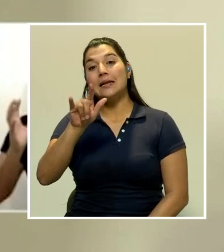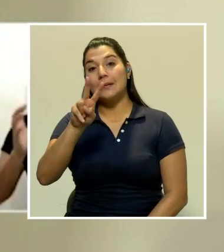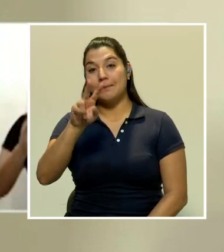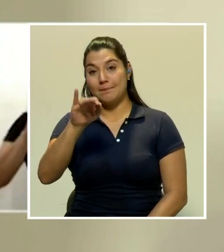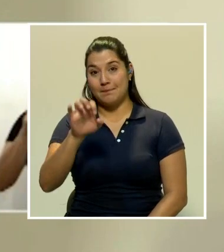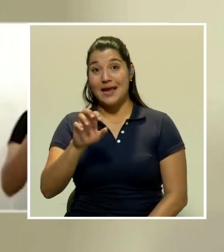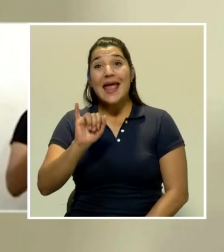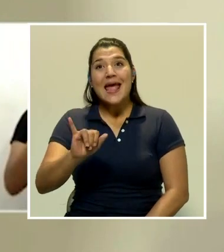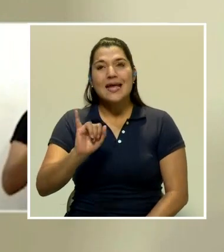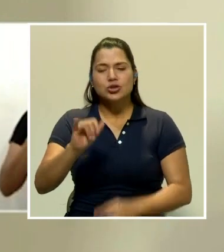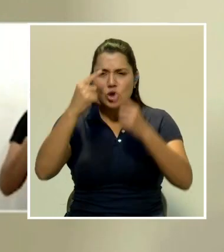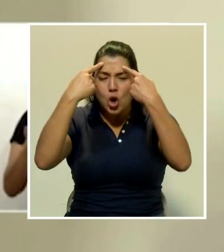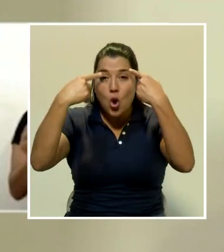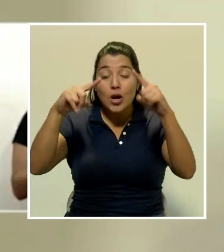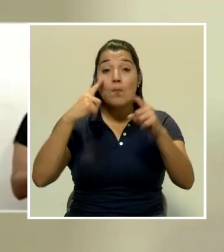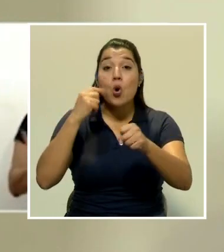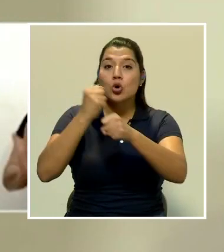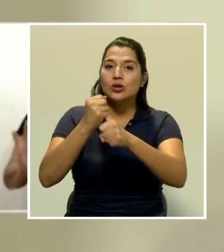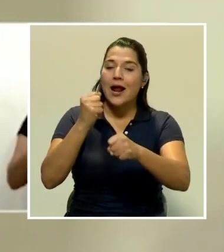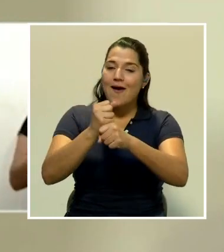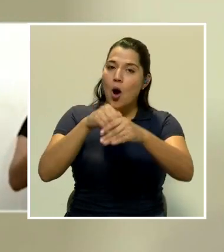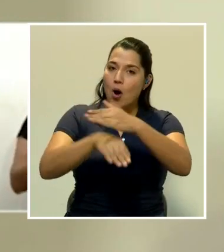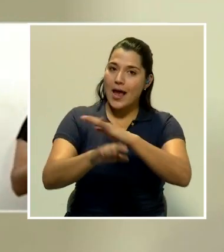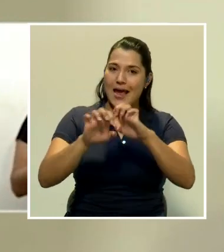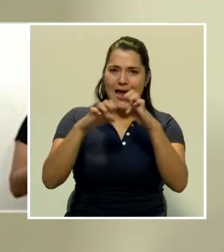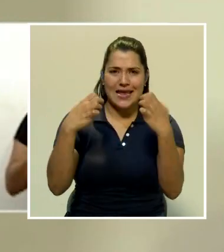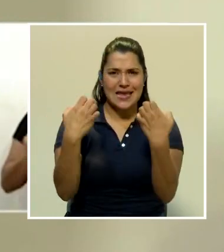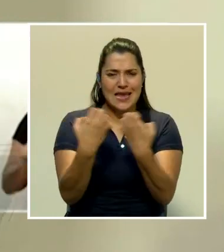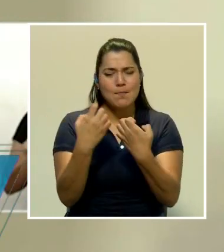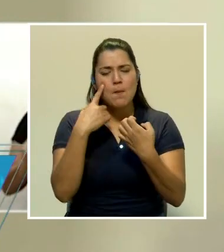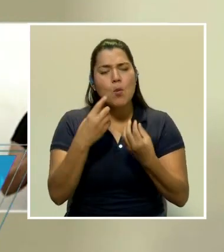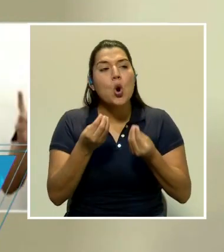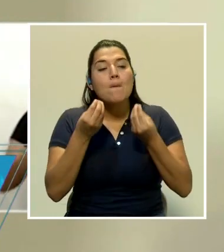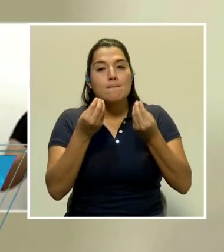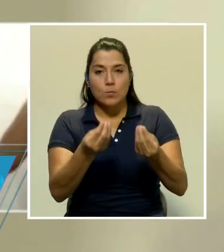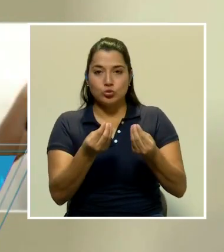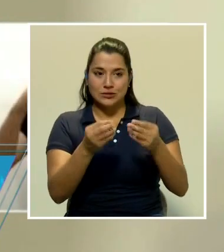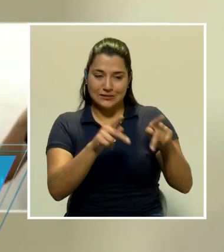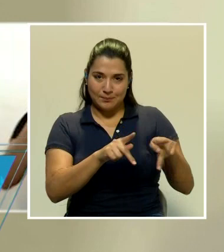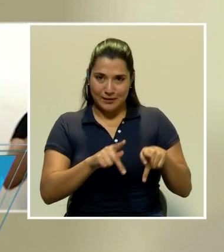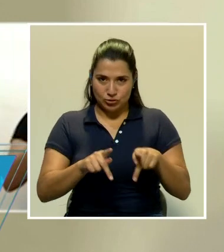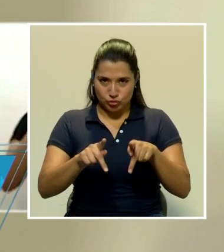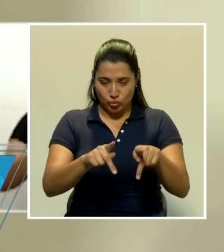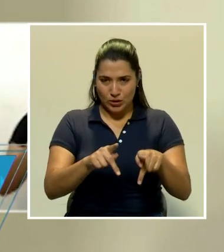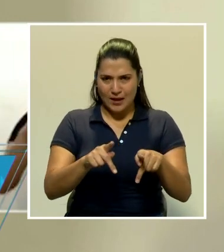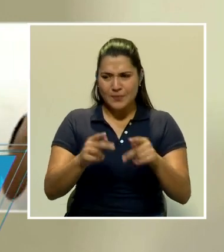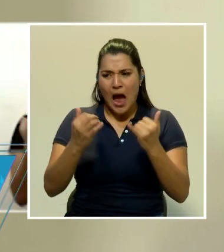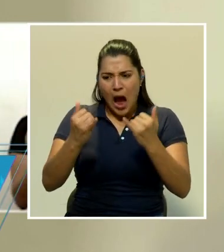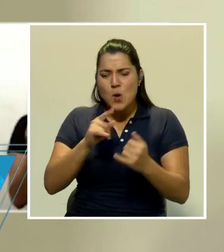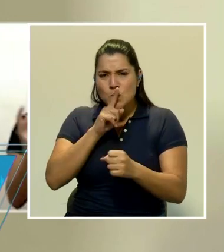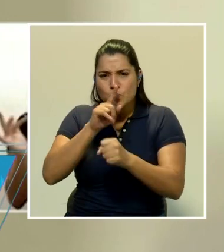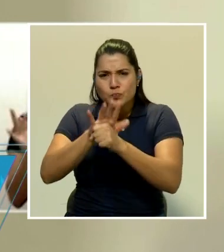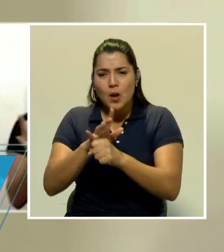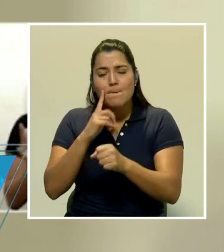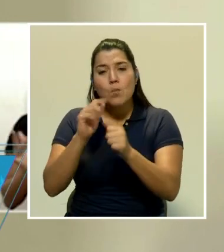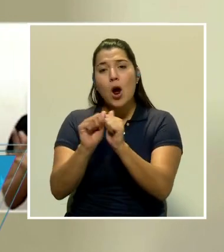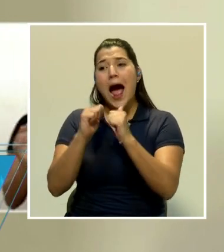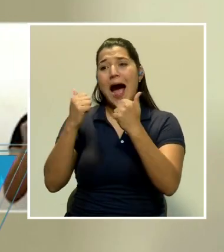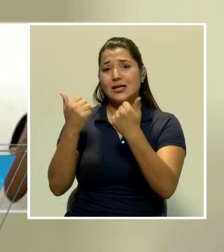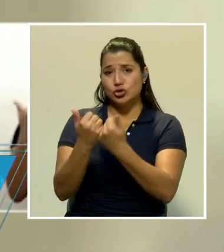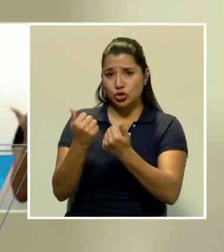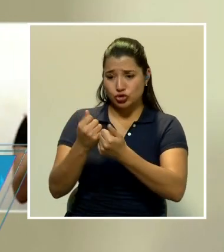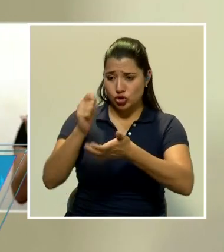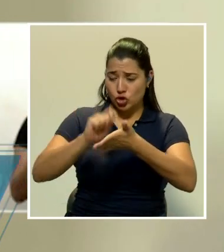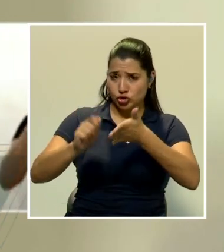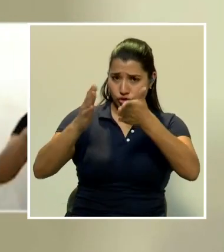posible gracias al trabajo en equipo, al trabajo en red de muchas contrapartes. La solidez de compromiso de la Asociación de Compositores y